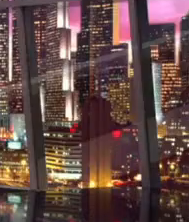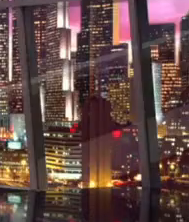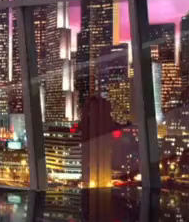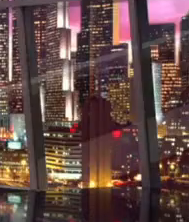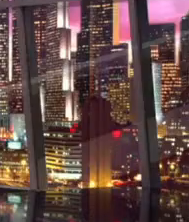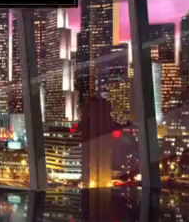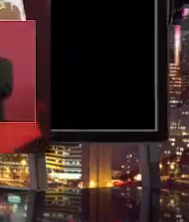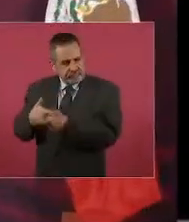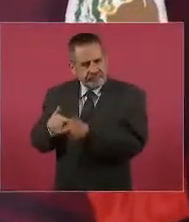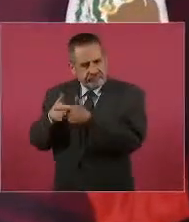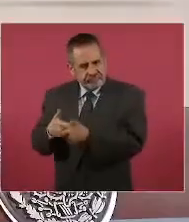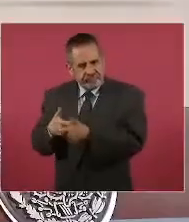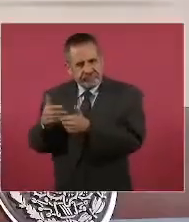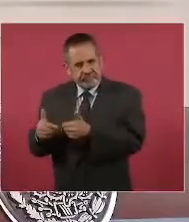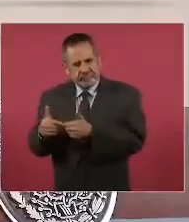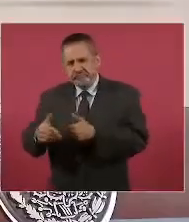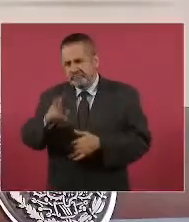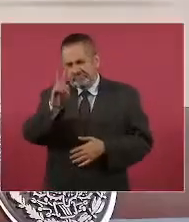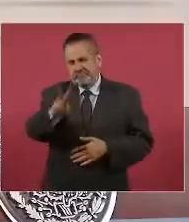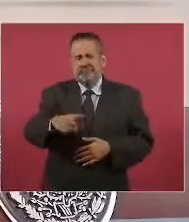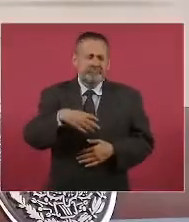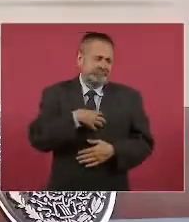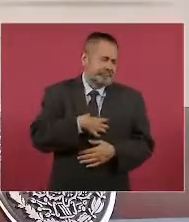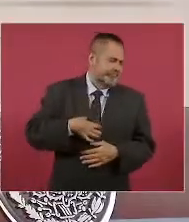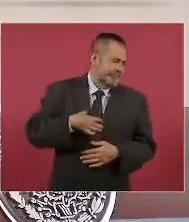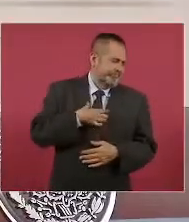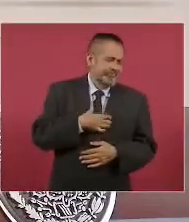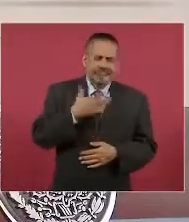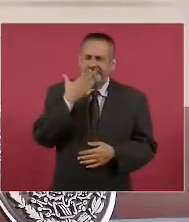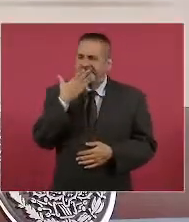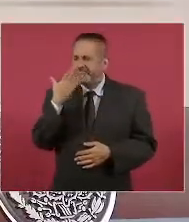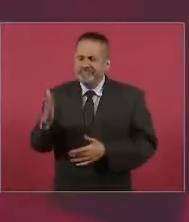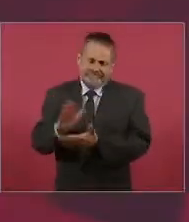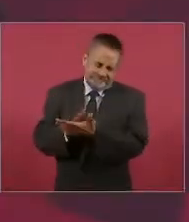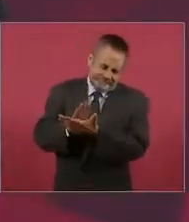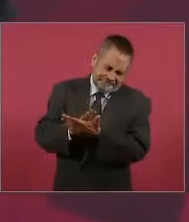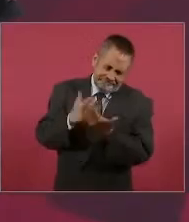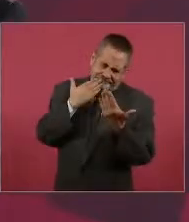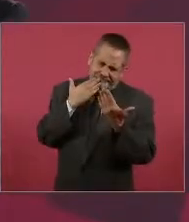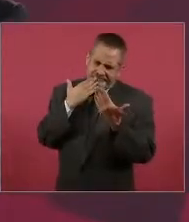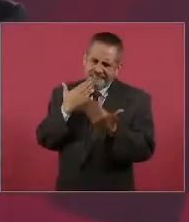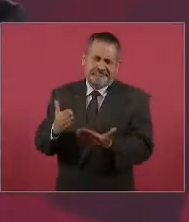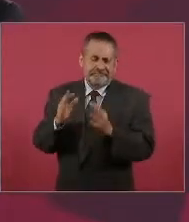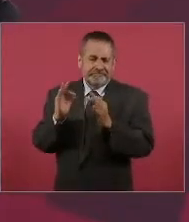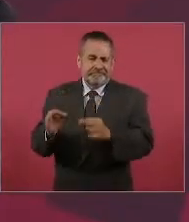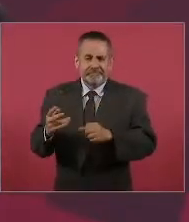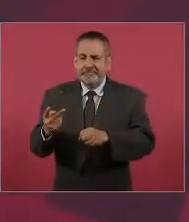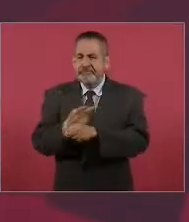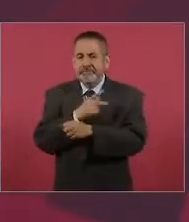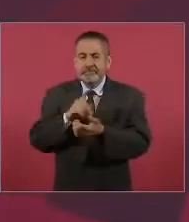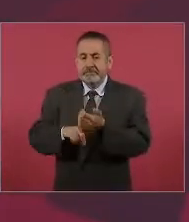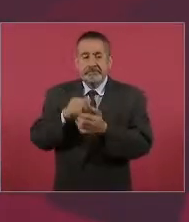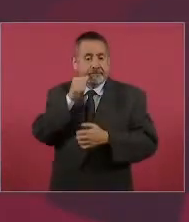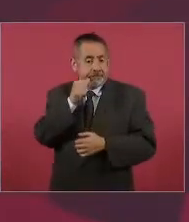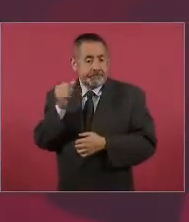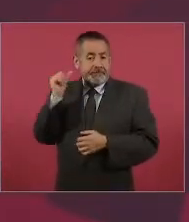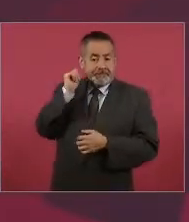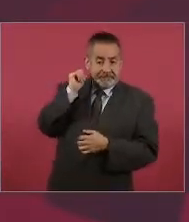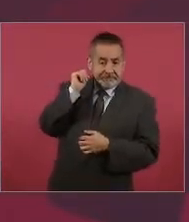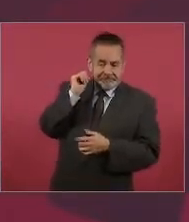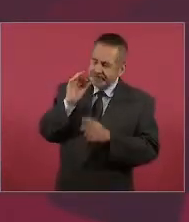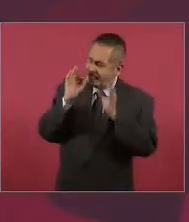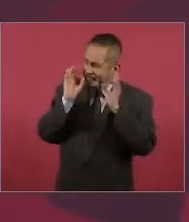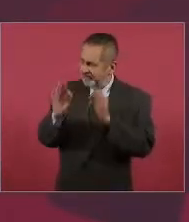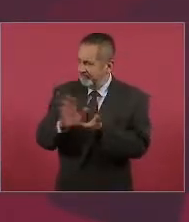Estoy contento, celebro lo que se hizo el día de ayer.